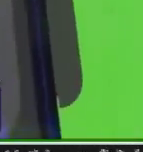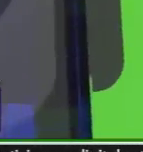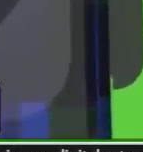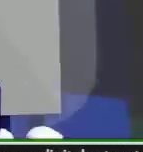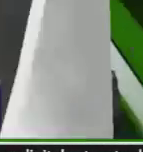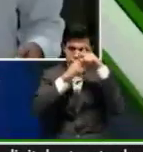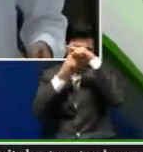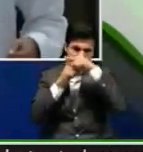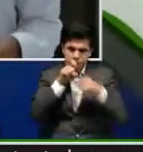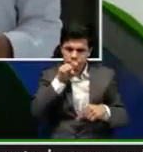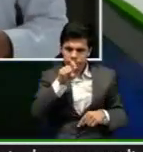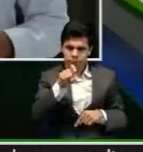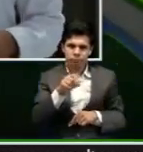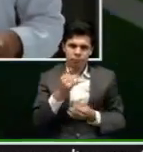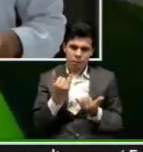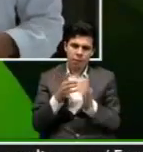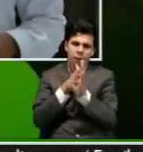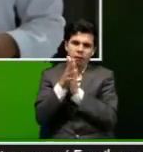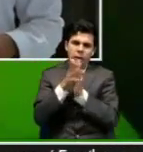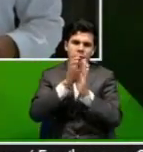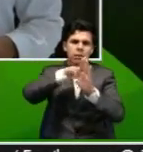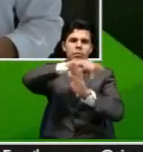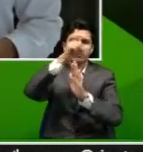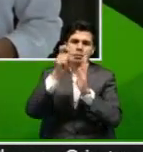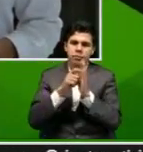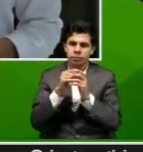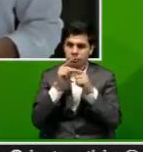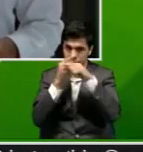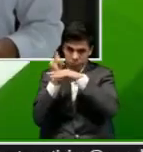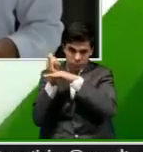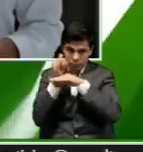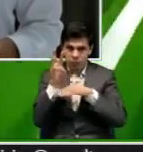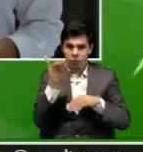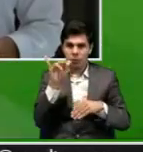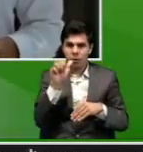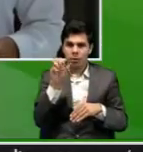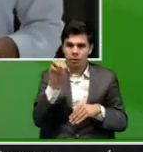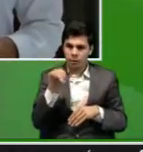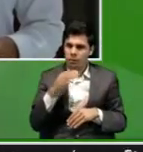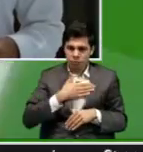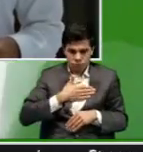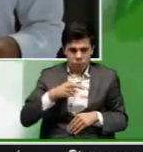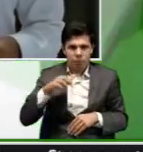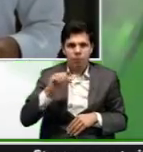contraloría de bucaramanga esta es toda la información con la cámara de william cáceres paula romero oriente noticias